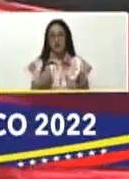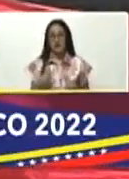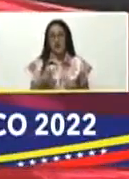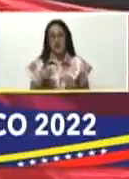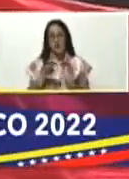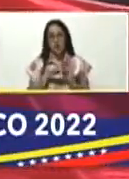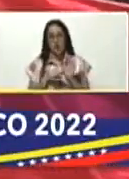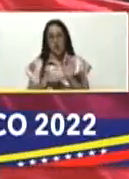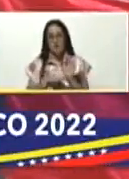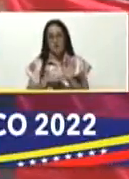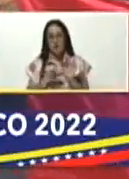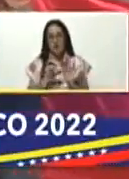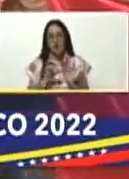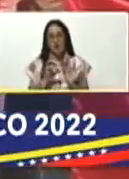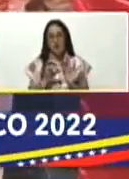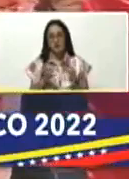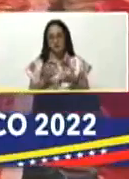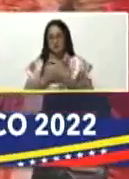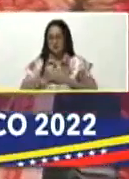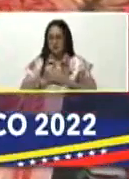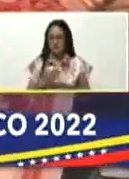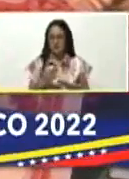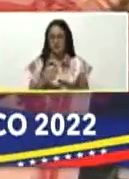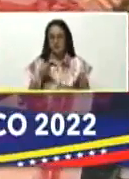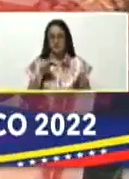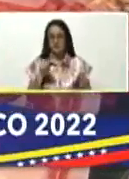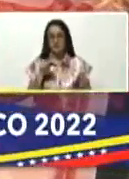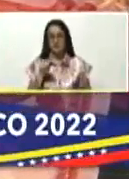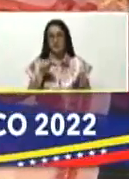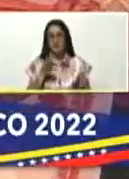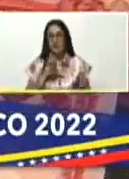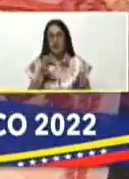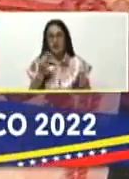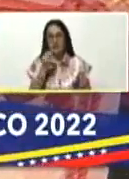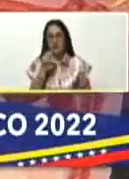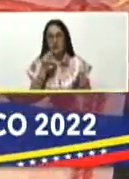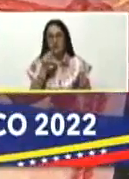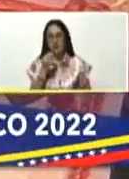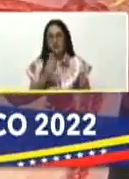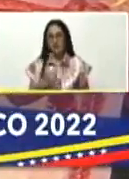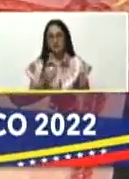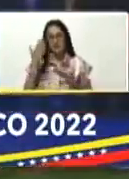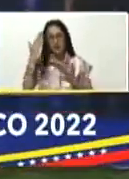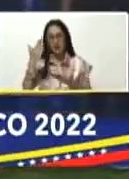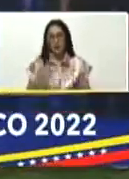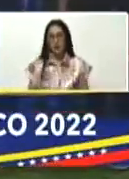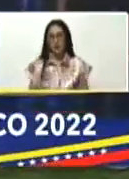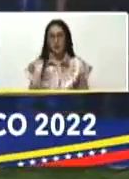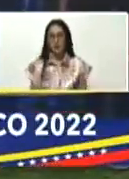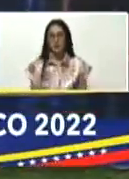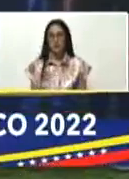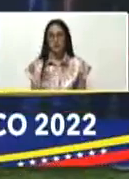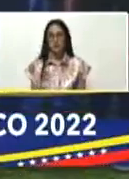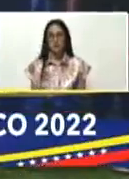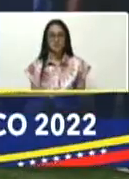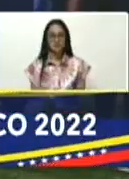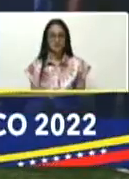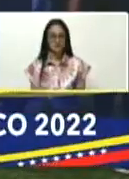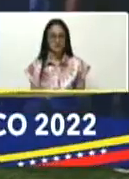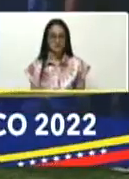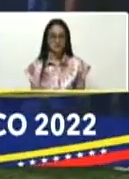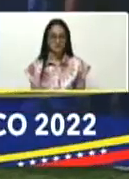programa desde allá. Estamos totalmente a la orden en las instalaciones de Alimentos Rongrado, presidente. Saludos. Bueno, presidente, muy